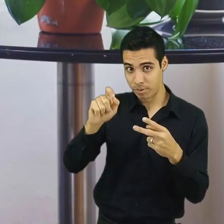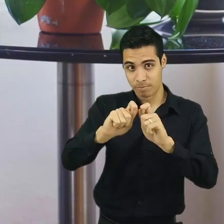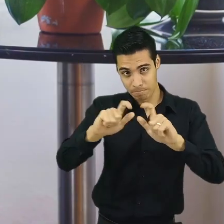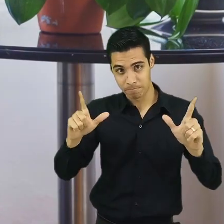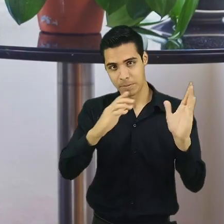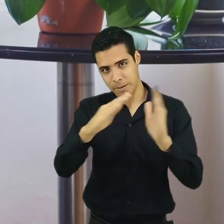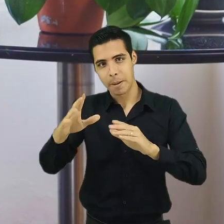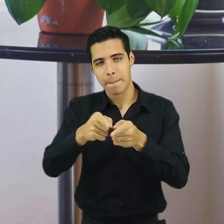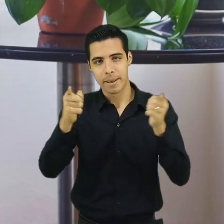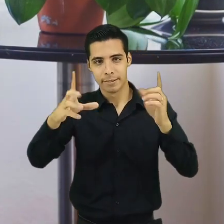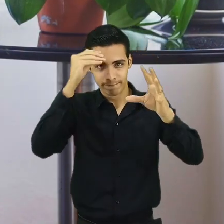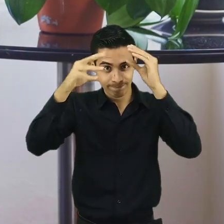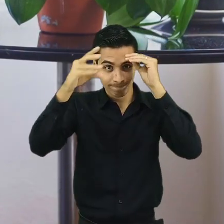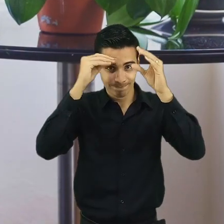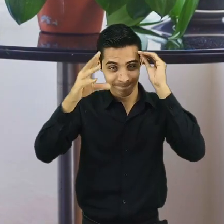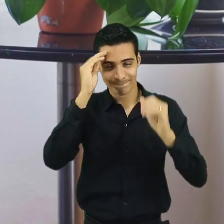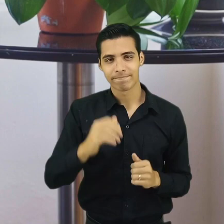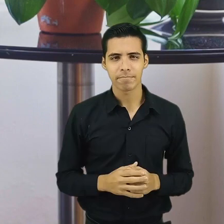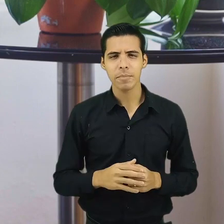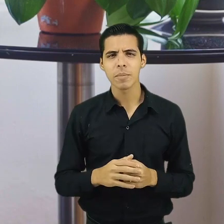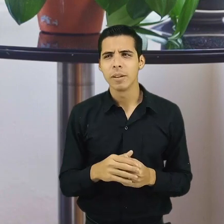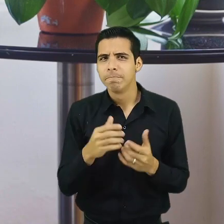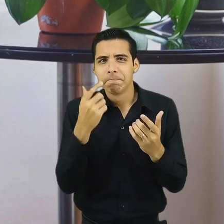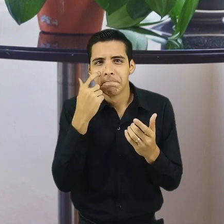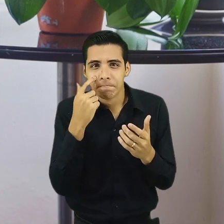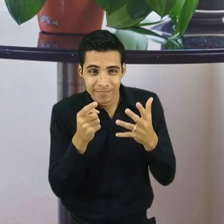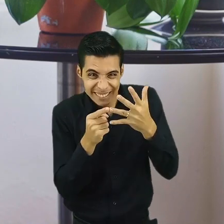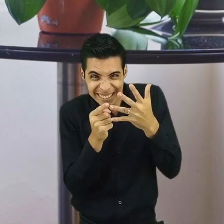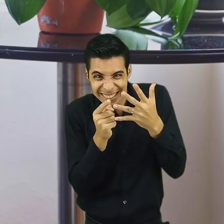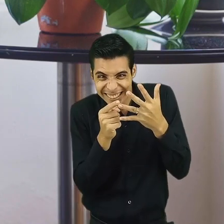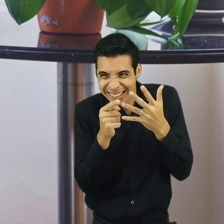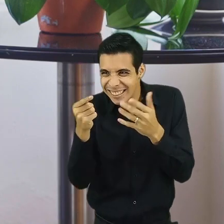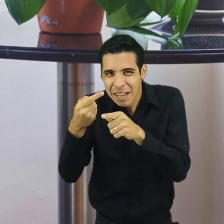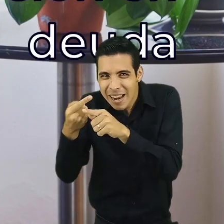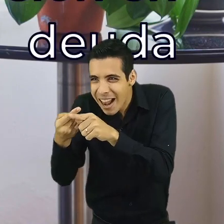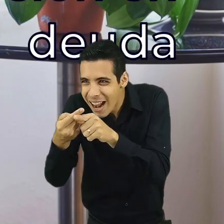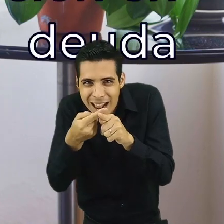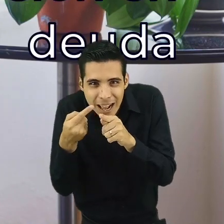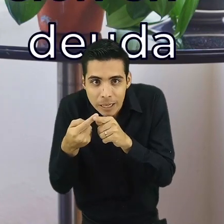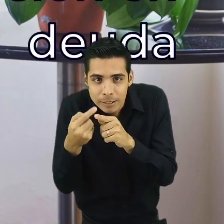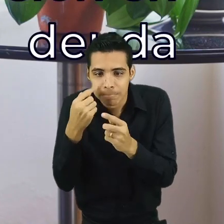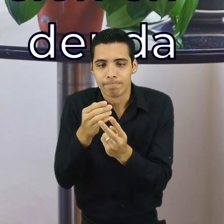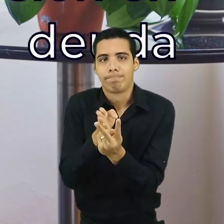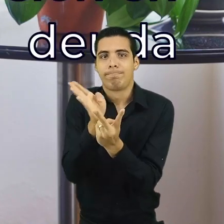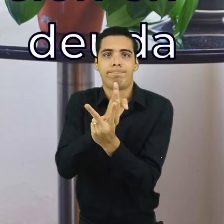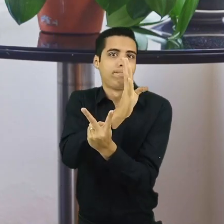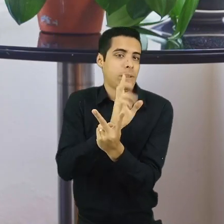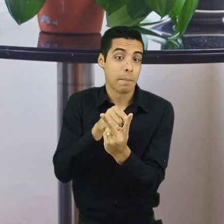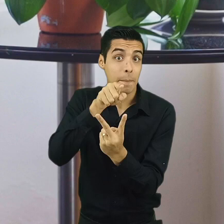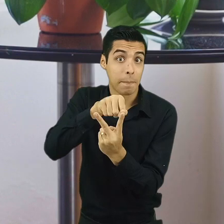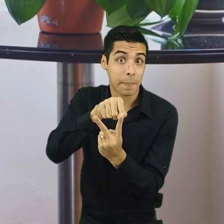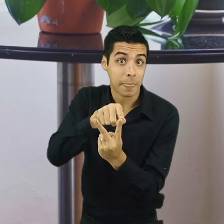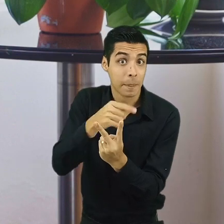inmobiliario se derivan dos. Te voy a contar muy rápidamente. La primera es la inversión en capital y la inversión en deuda. La primera, la